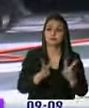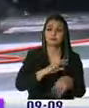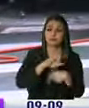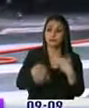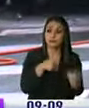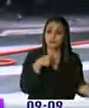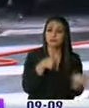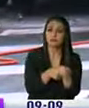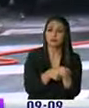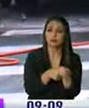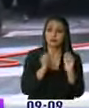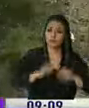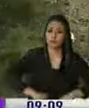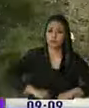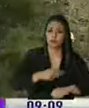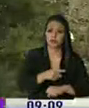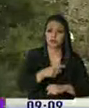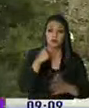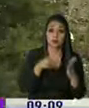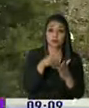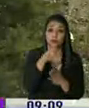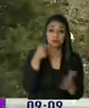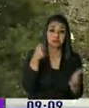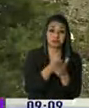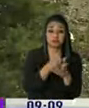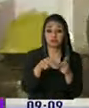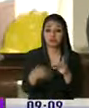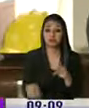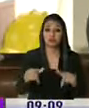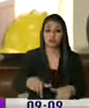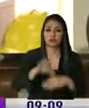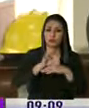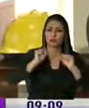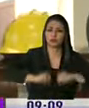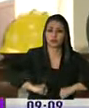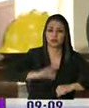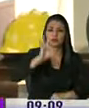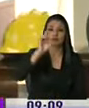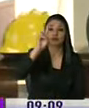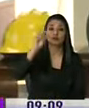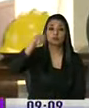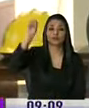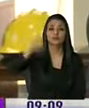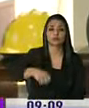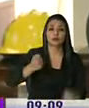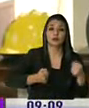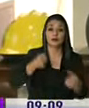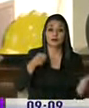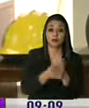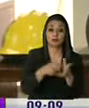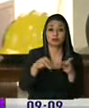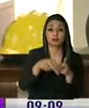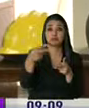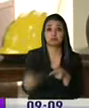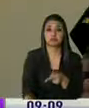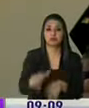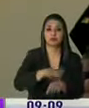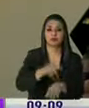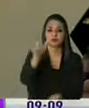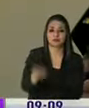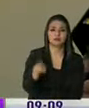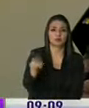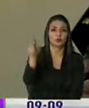podemos ser parte de la estadística de accidentabilidad en el país. El 92% de los accidentes están en el factor humano.